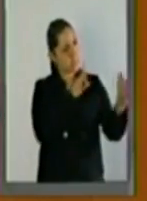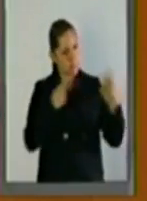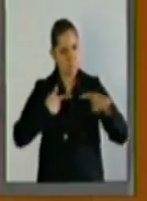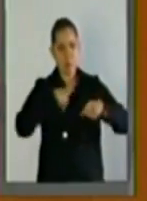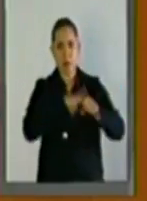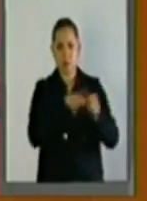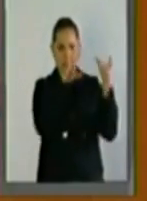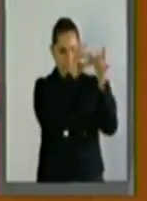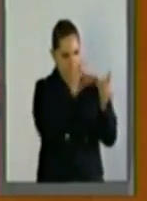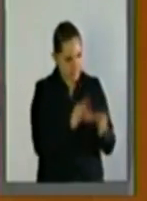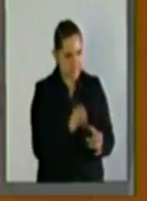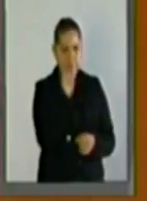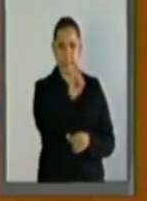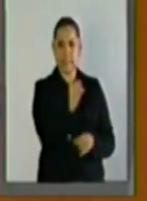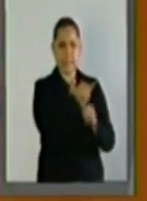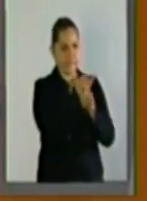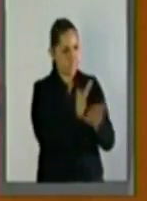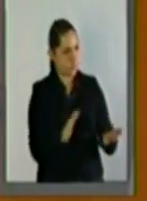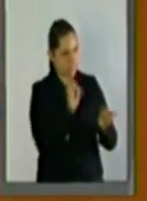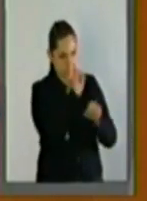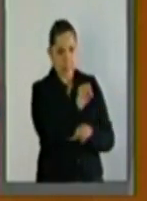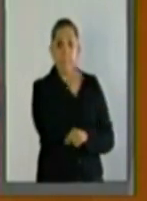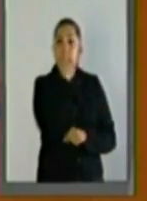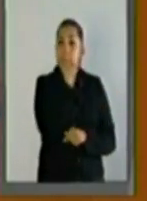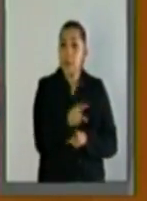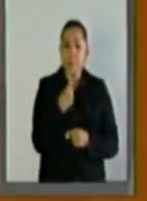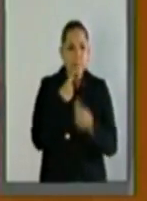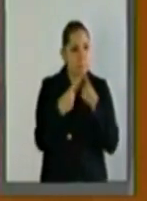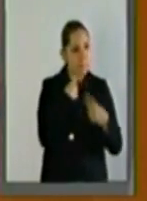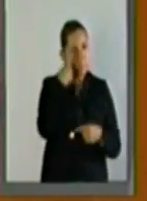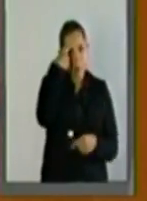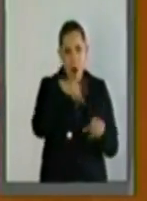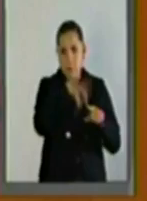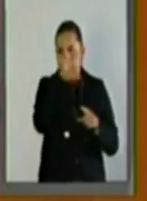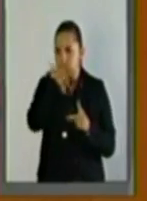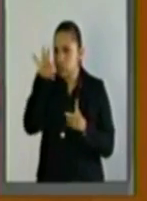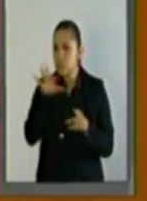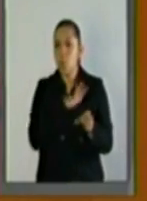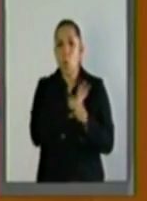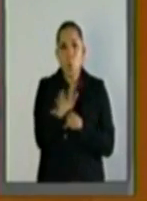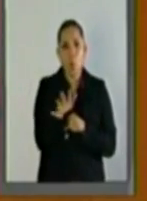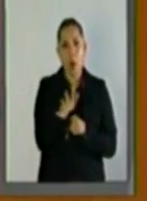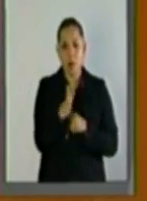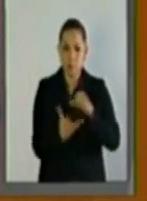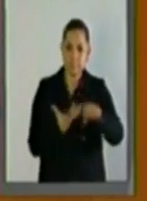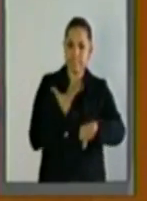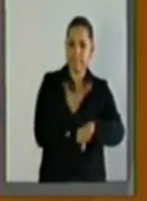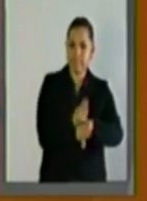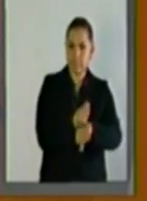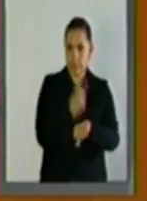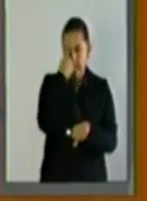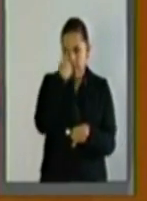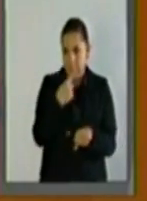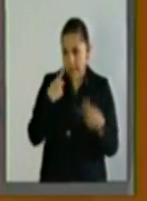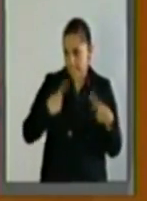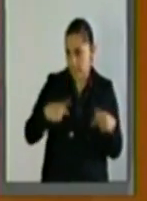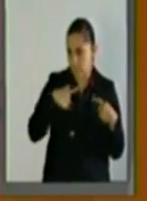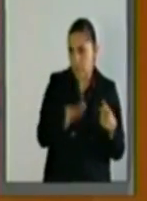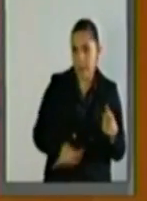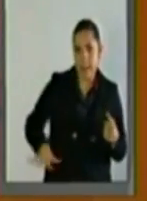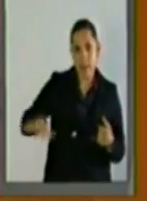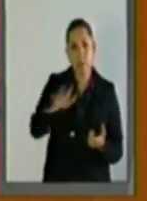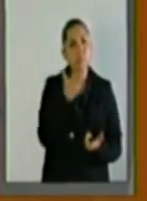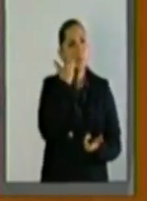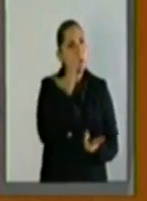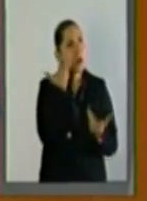tienen que buscar alternativas que nos permitan salir adelante para responder a las expectativas que hoy